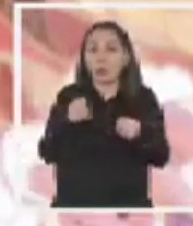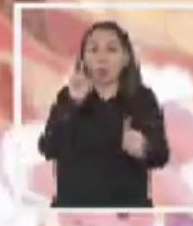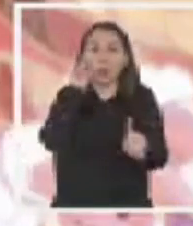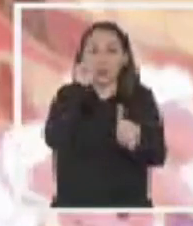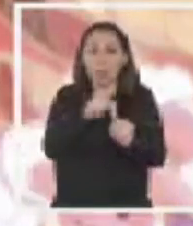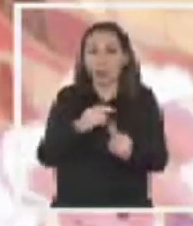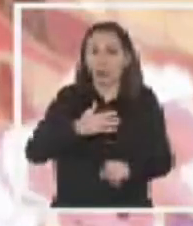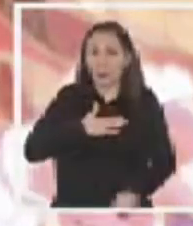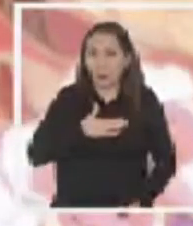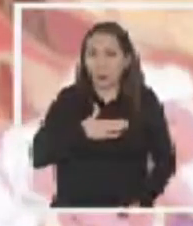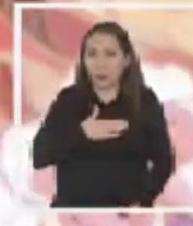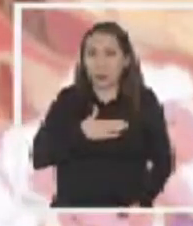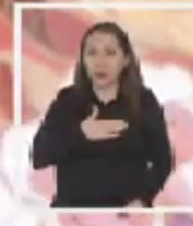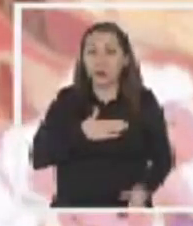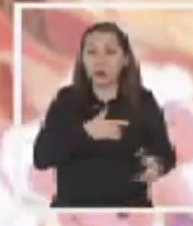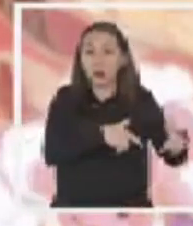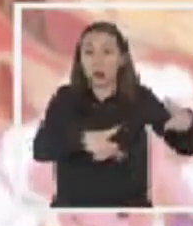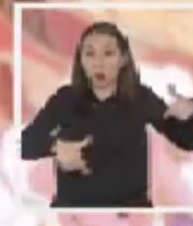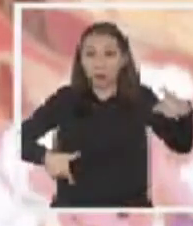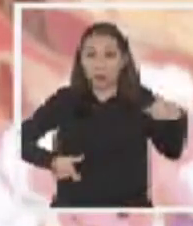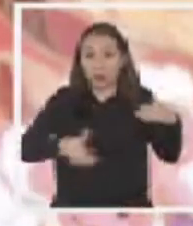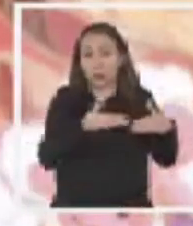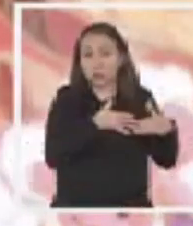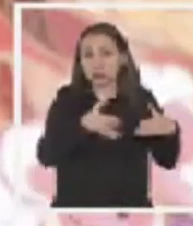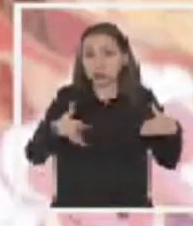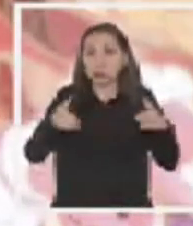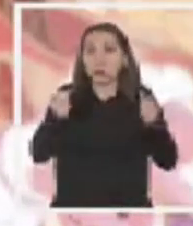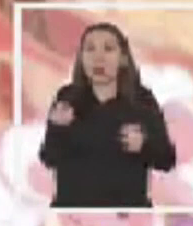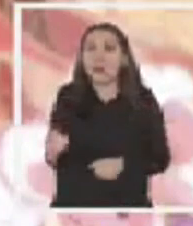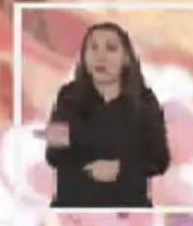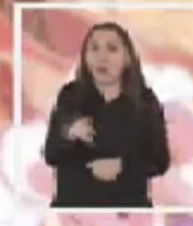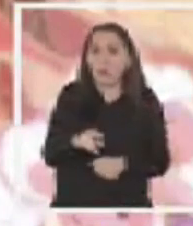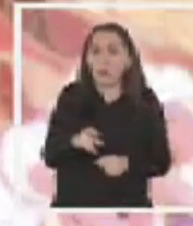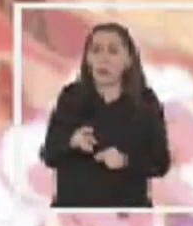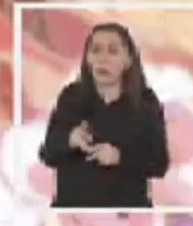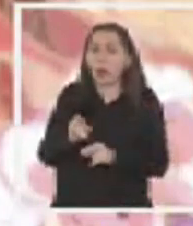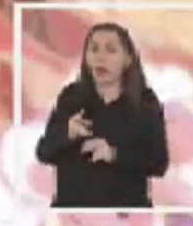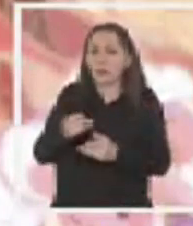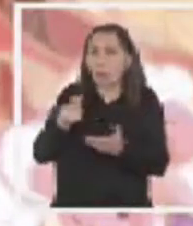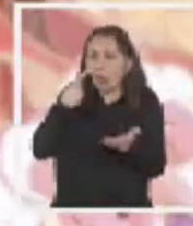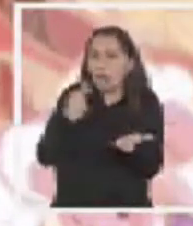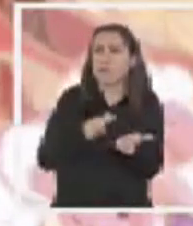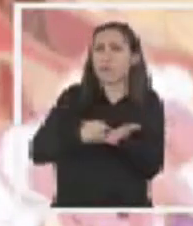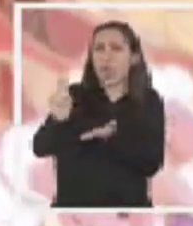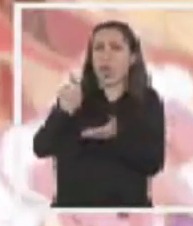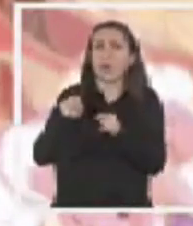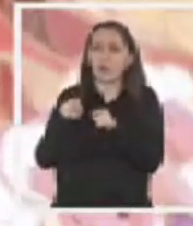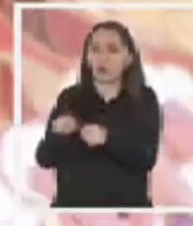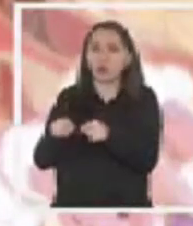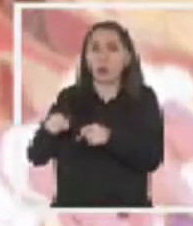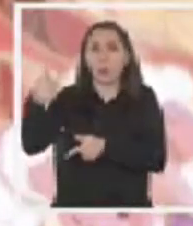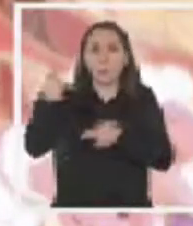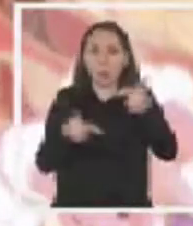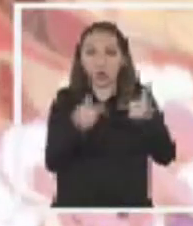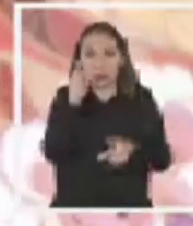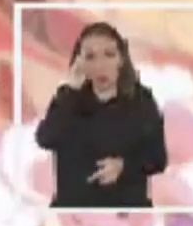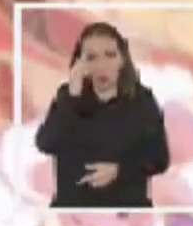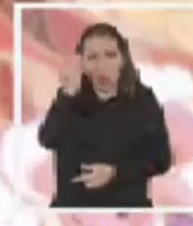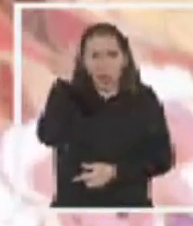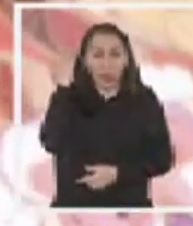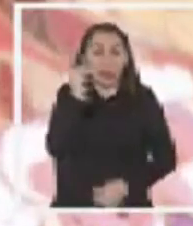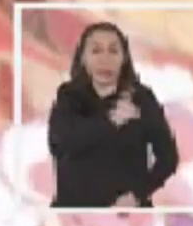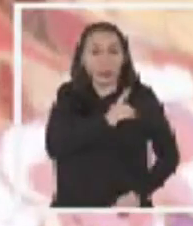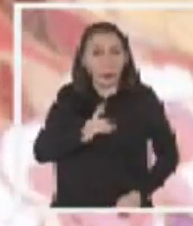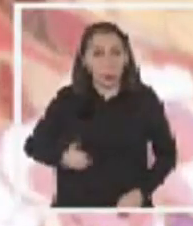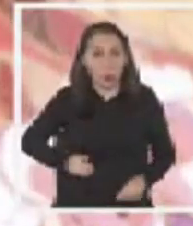objetivos en durante el gobierno es que podamos volver a valorar la política la política cuando yo me acuerdo era